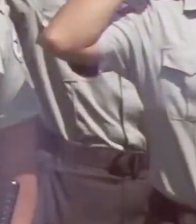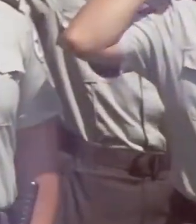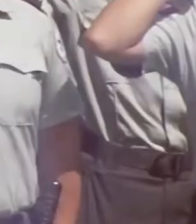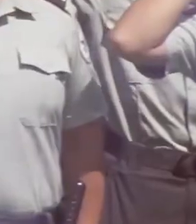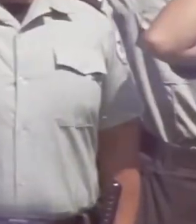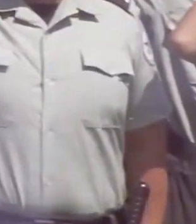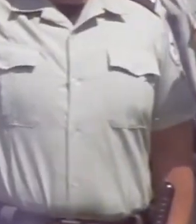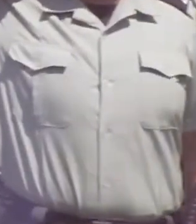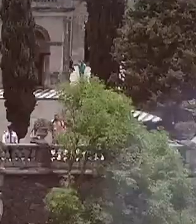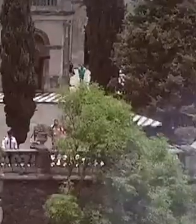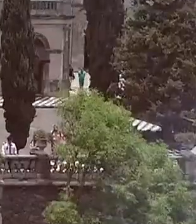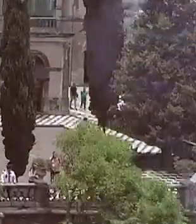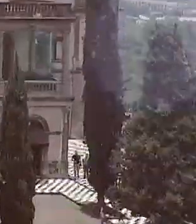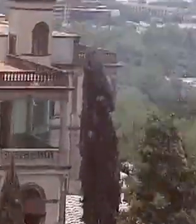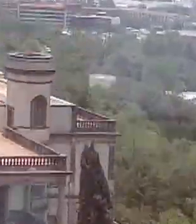la Sororidad. Igualmente, gracias a Lisette Clavel, diputada del Partido del Trabajo, por estar presentes esta mañana. Vamos a seguir, por supuesto, tu caso y el caso